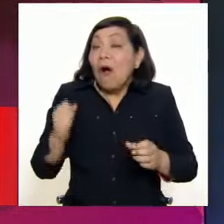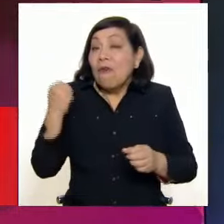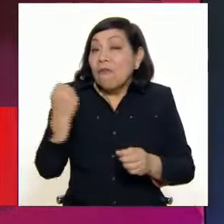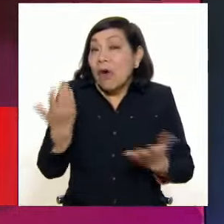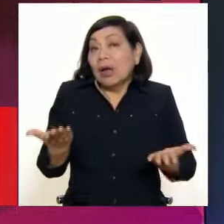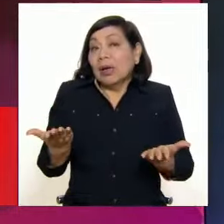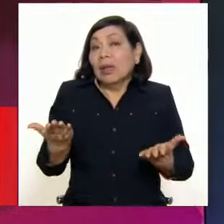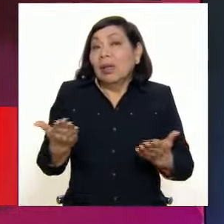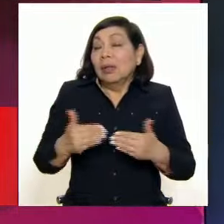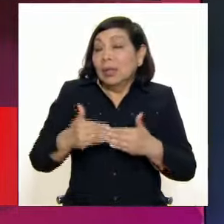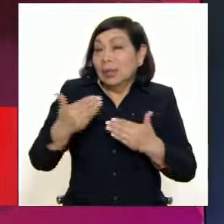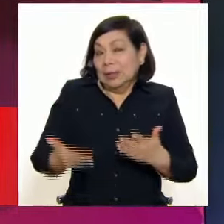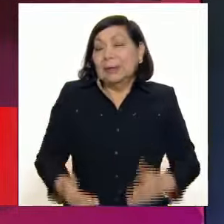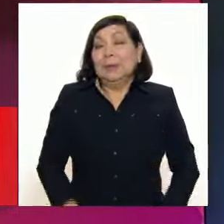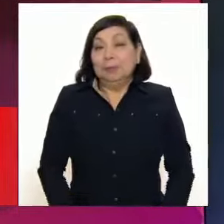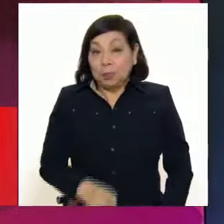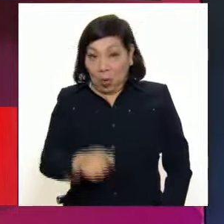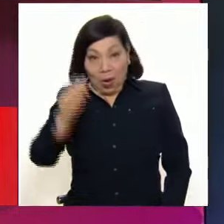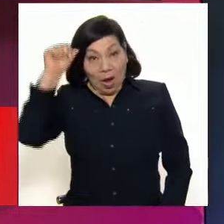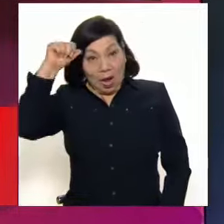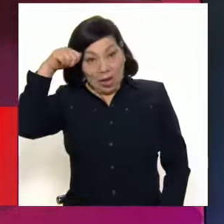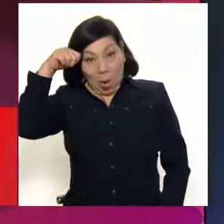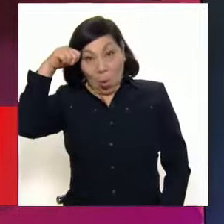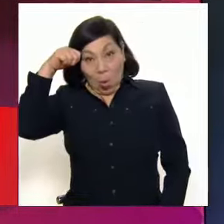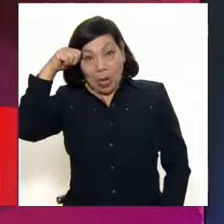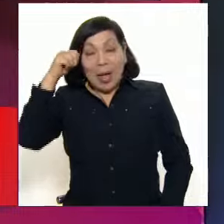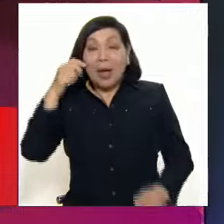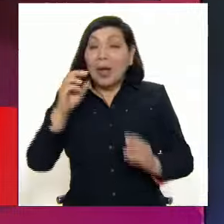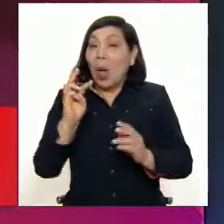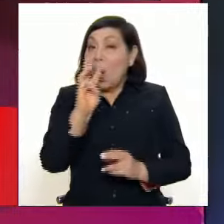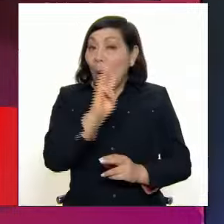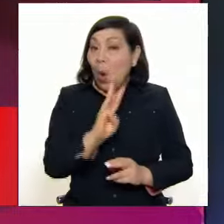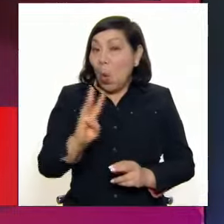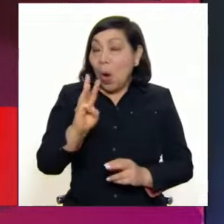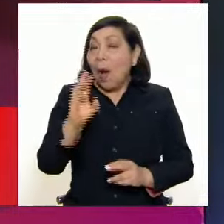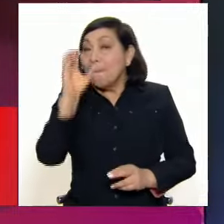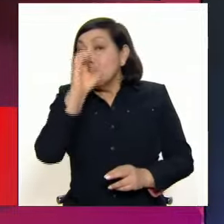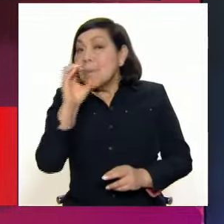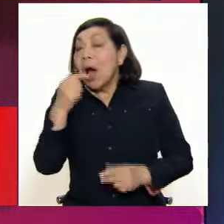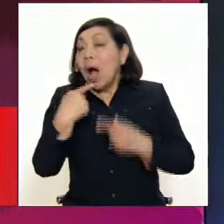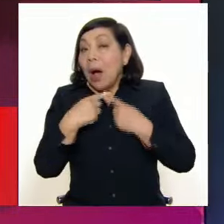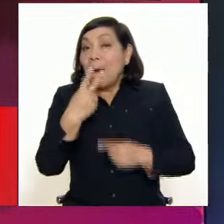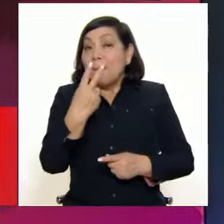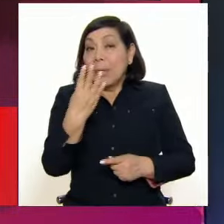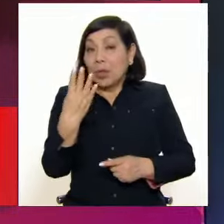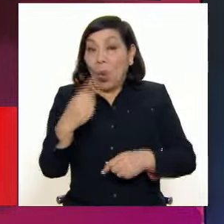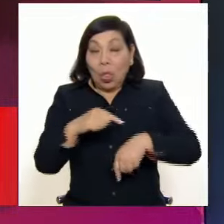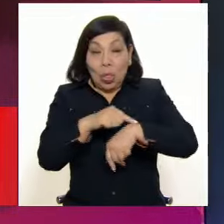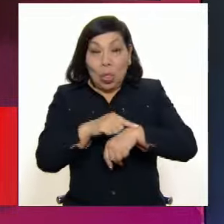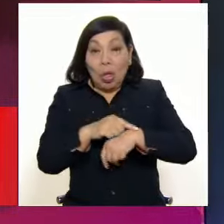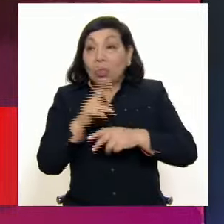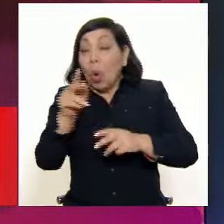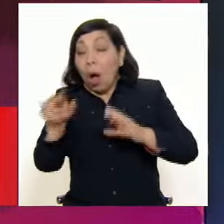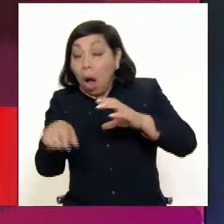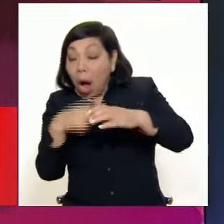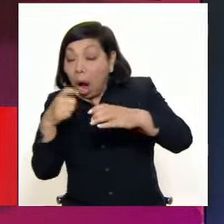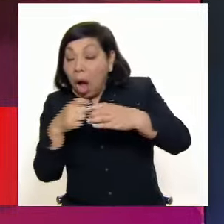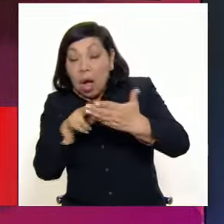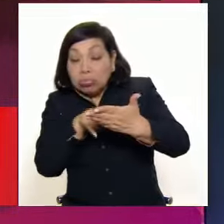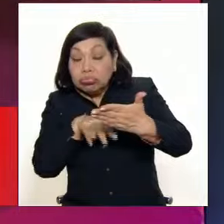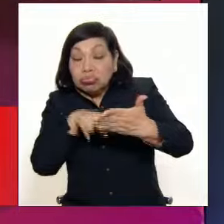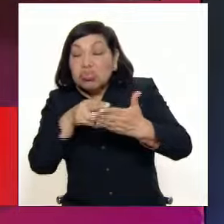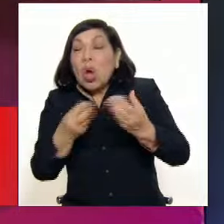fuerte o de extrema intensidad. Así que recuerda, visita nuestra página web, busque el aviso 24 horas en tu navegador favorito o